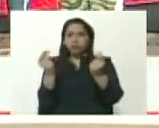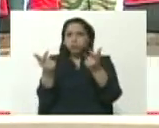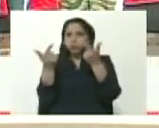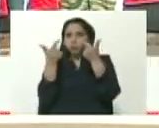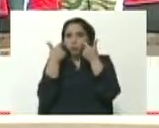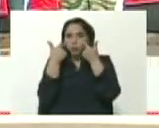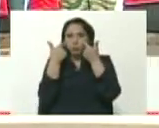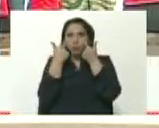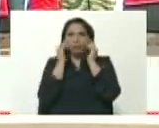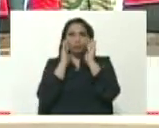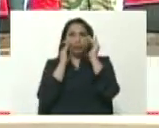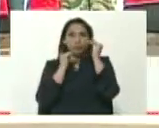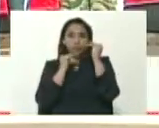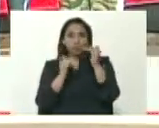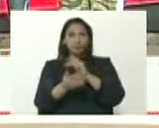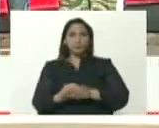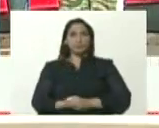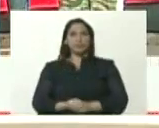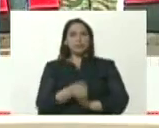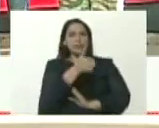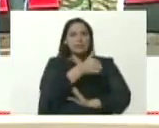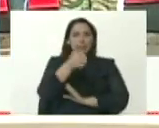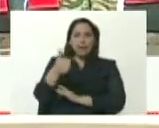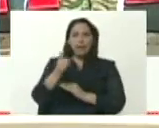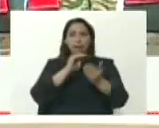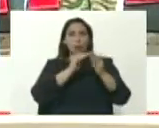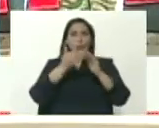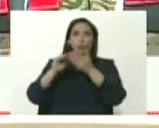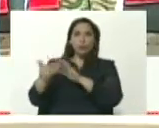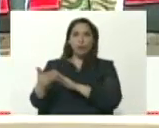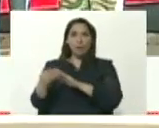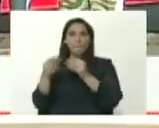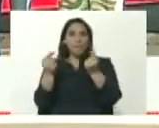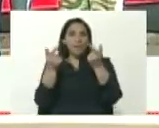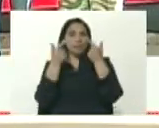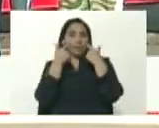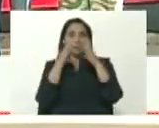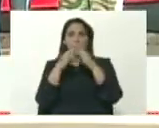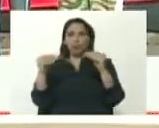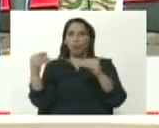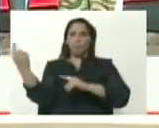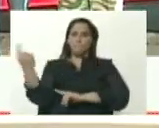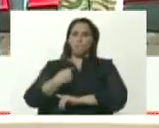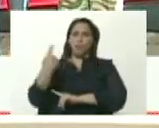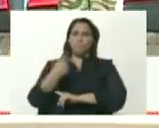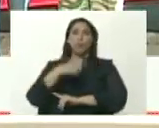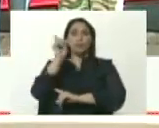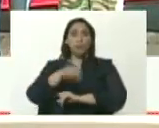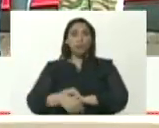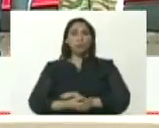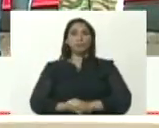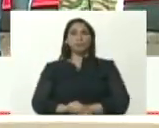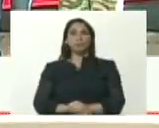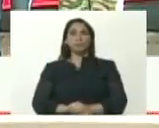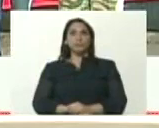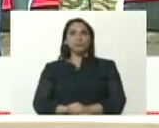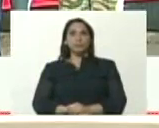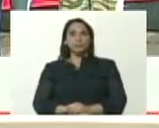pendientes, atentos, en cada comunidad, pendientes de todas las instrucciones. También